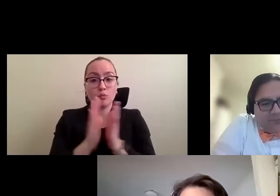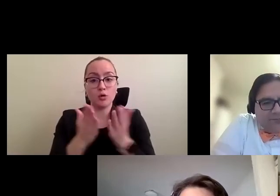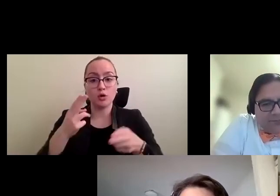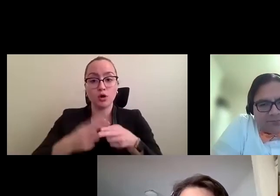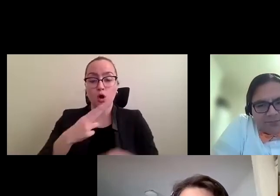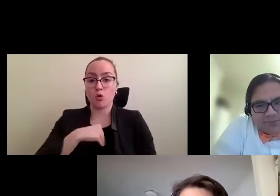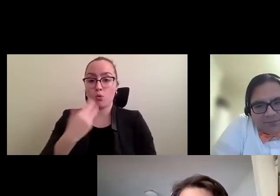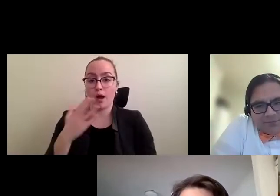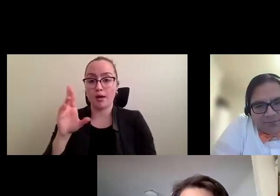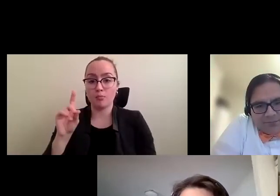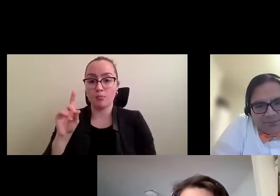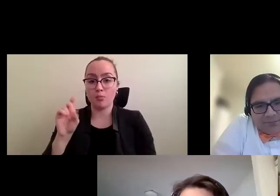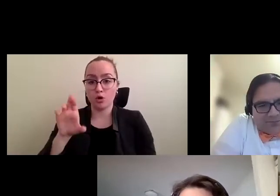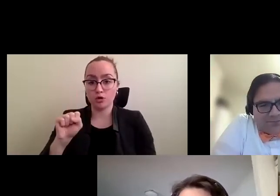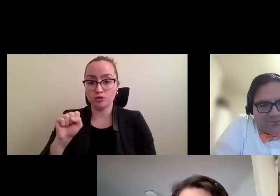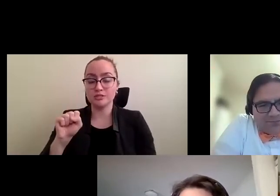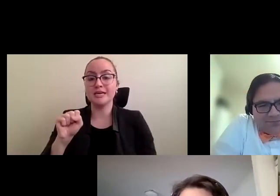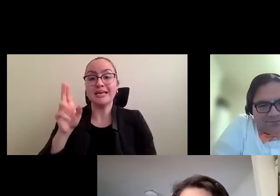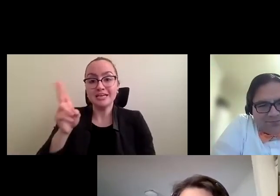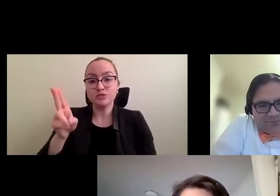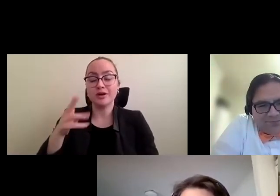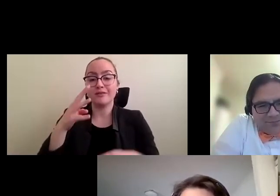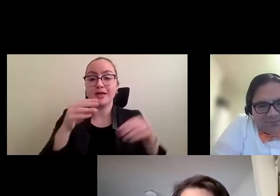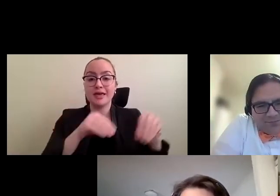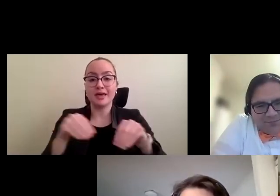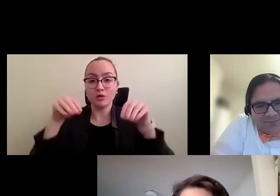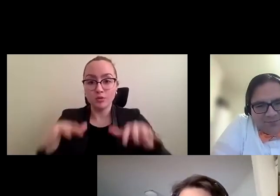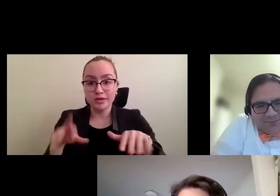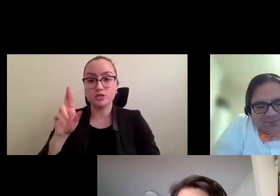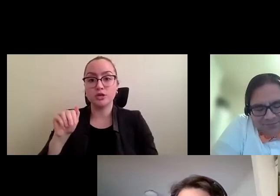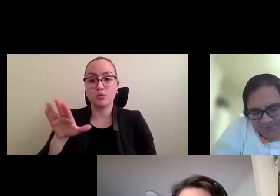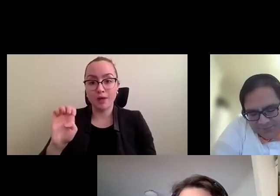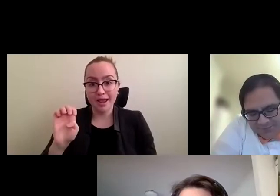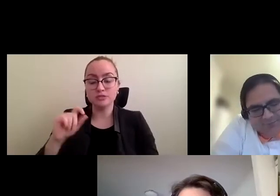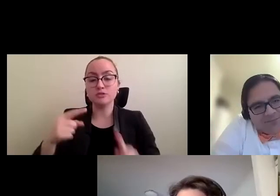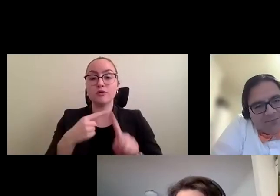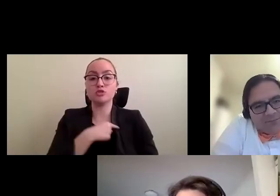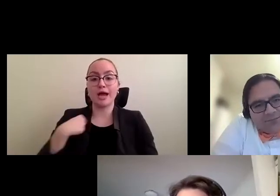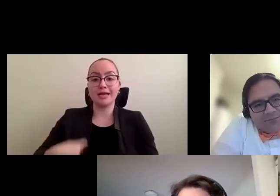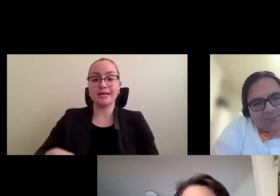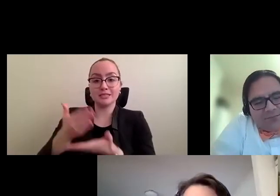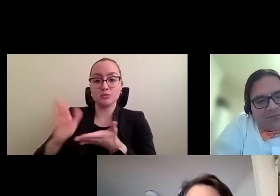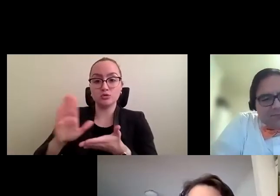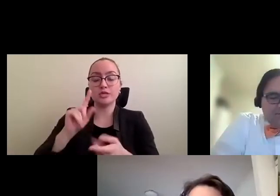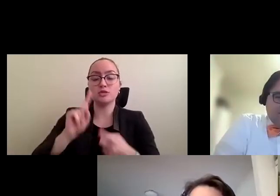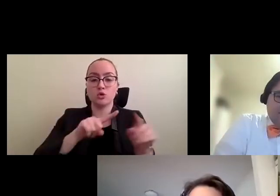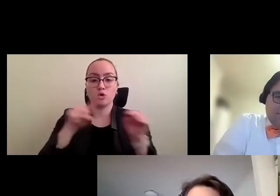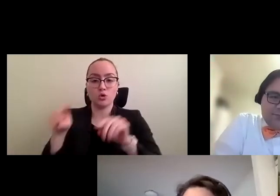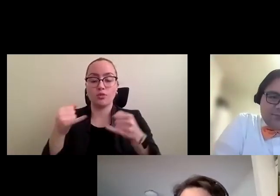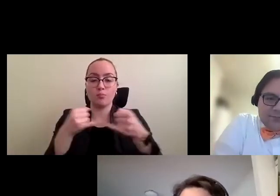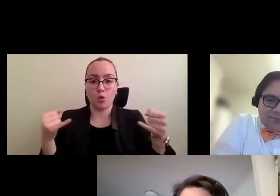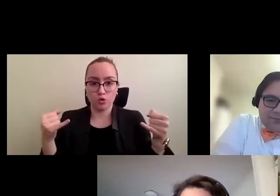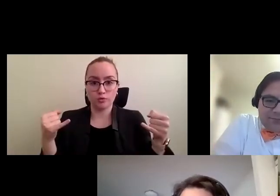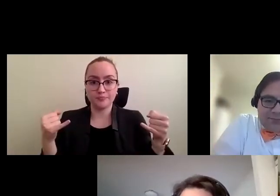libro que se llama Fronteras, la historia de la raza, exclusión